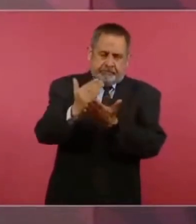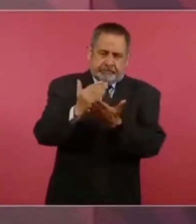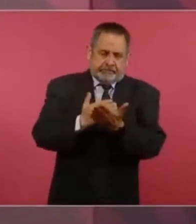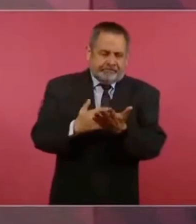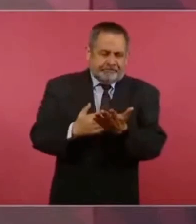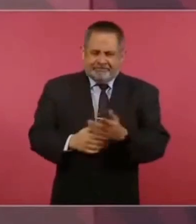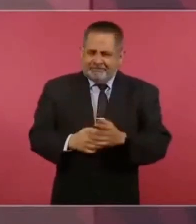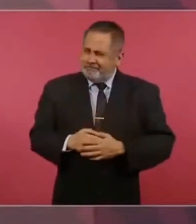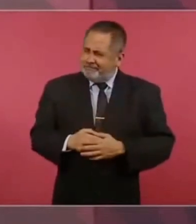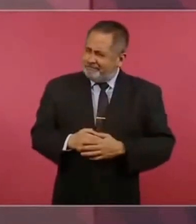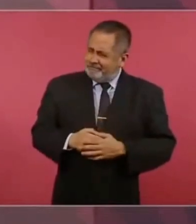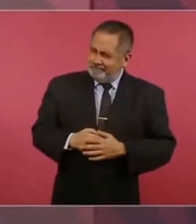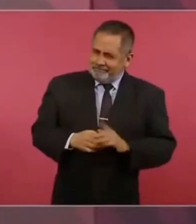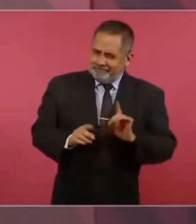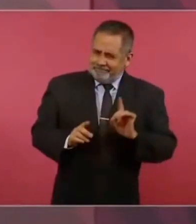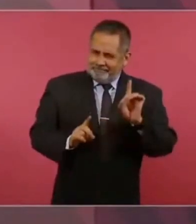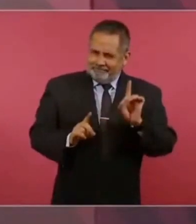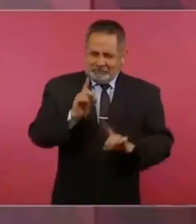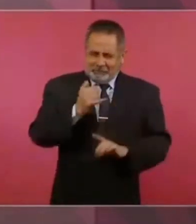Pongo en duda